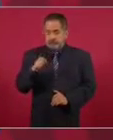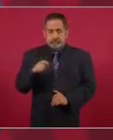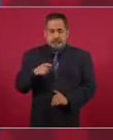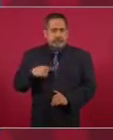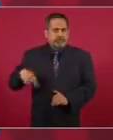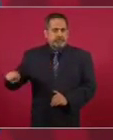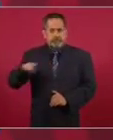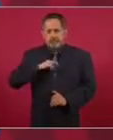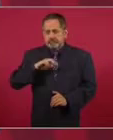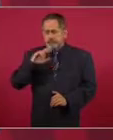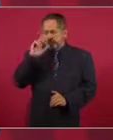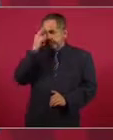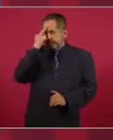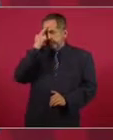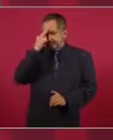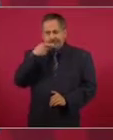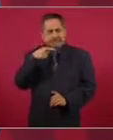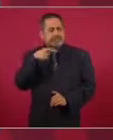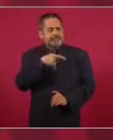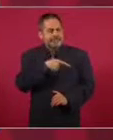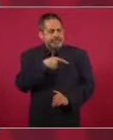la cinta